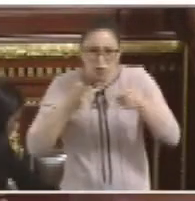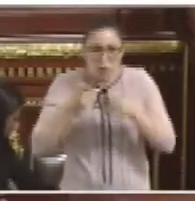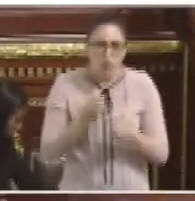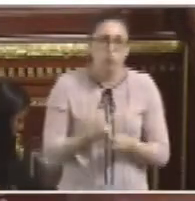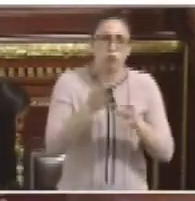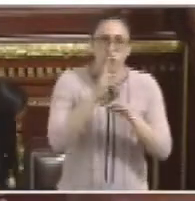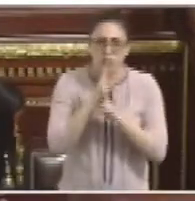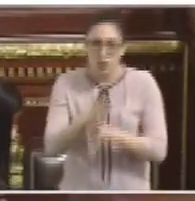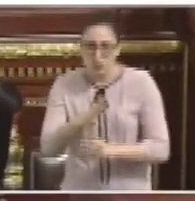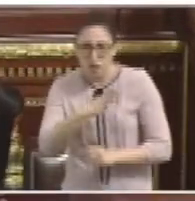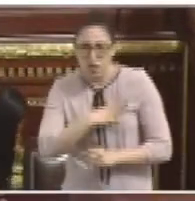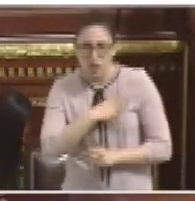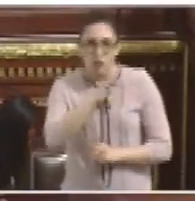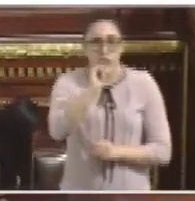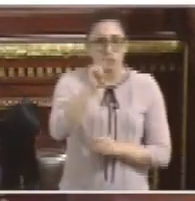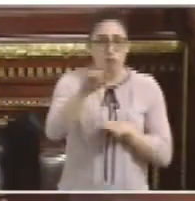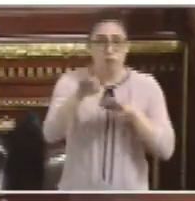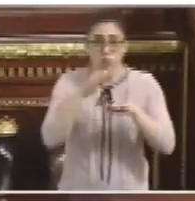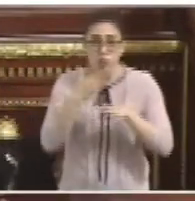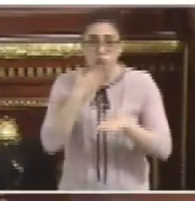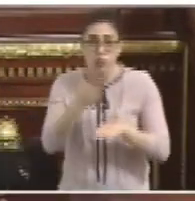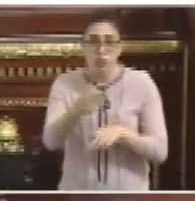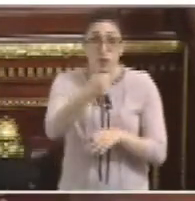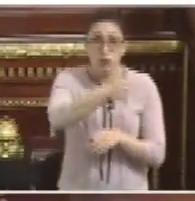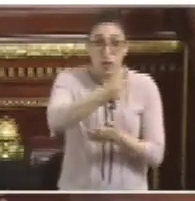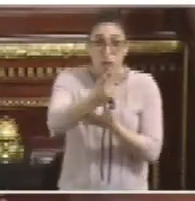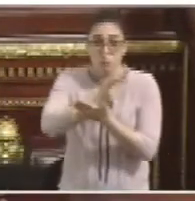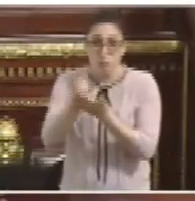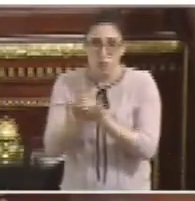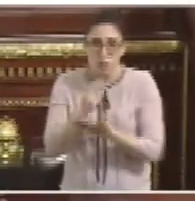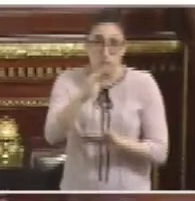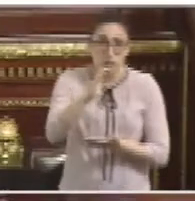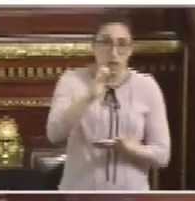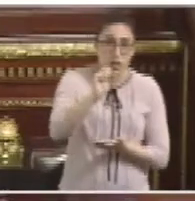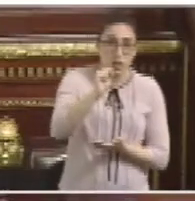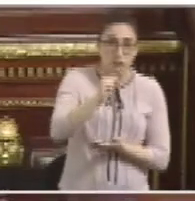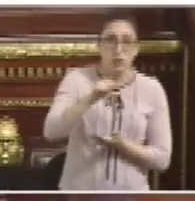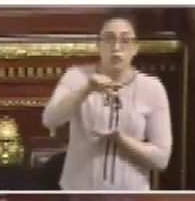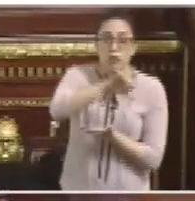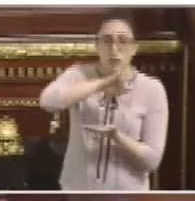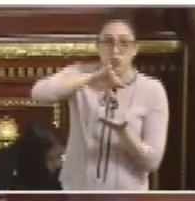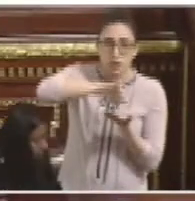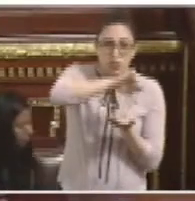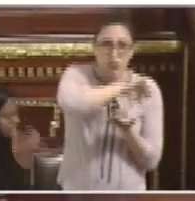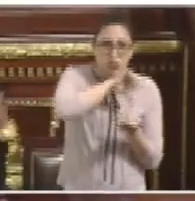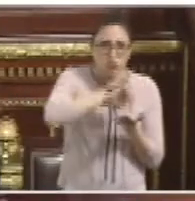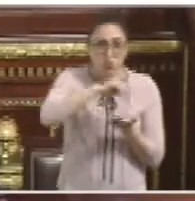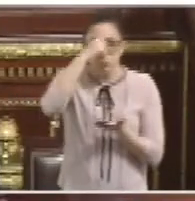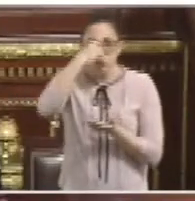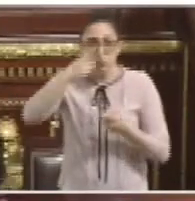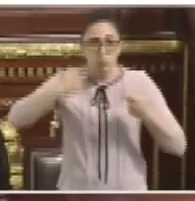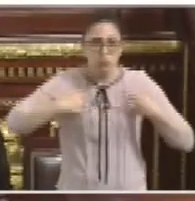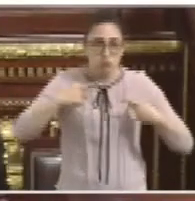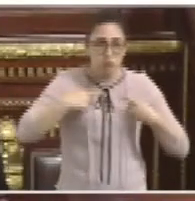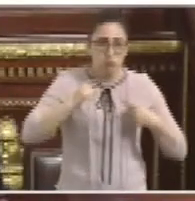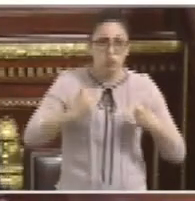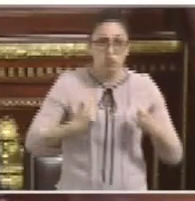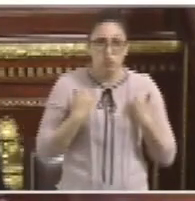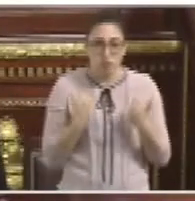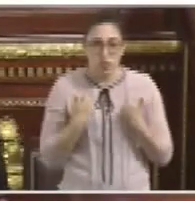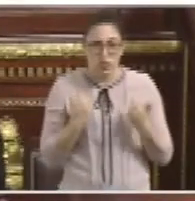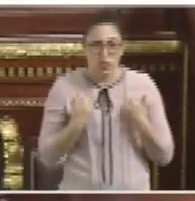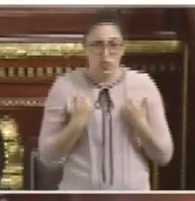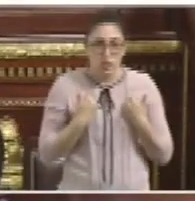y eficacia de los programas de atención y protocolos que se aplican en los centros de asistencia e integración social